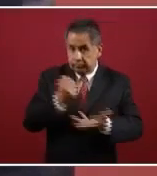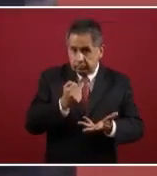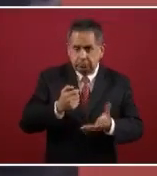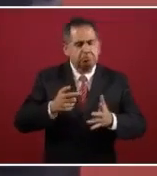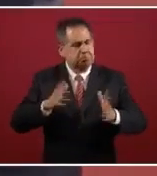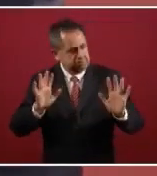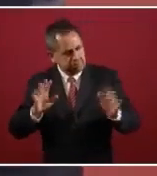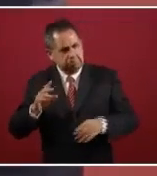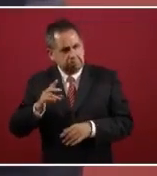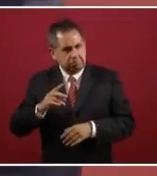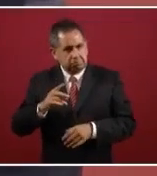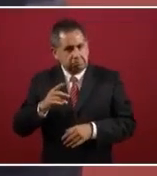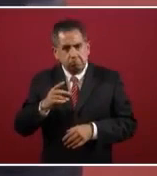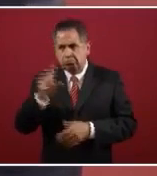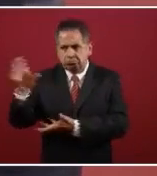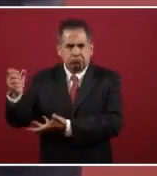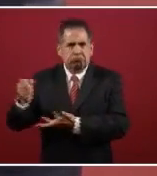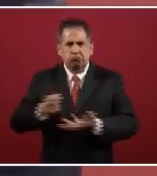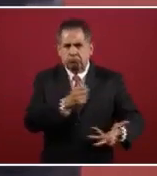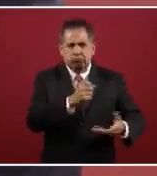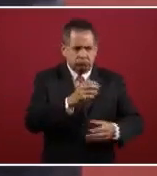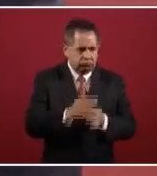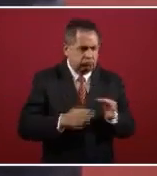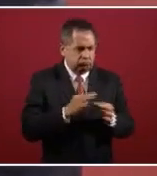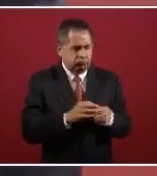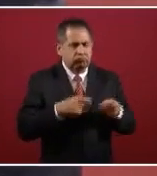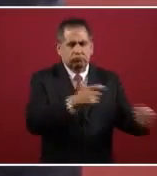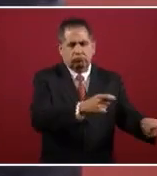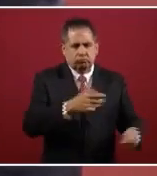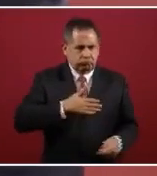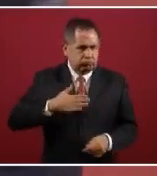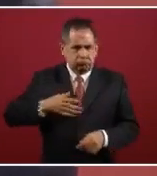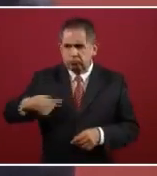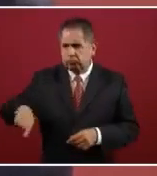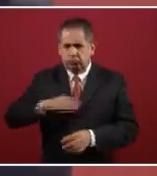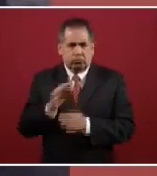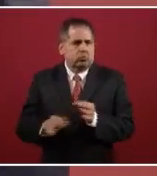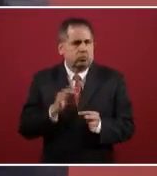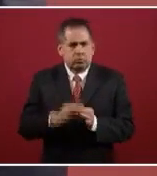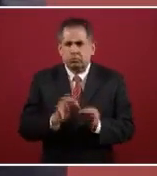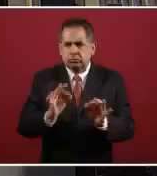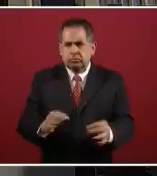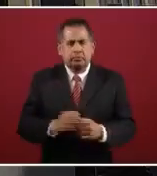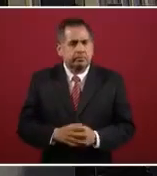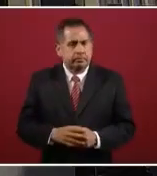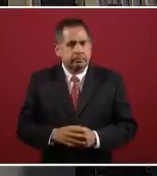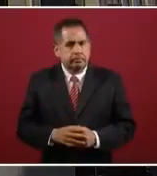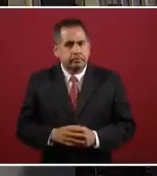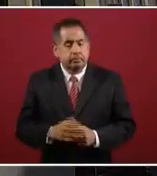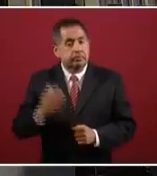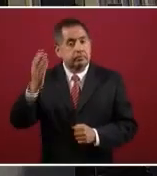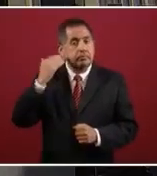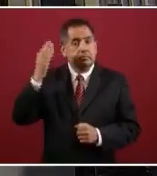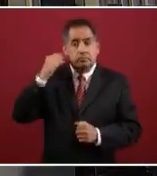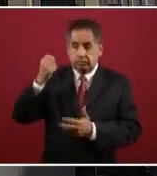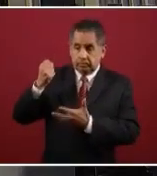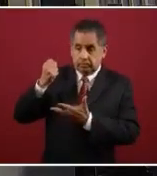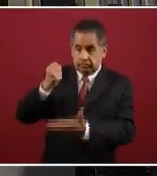a deudos, la Federación va a cumplir. La vez pasada, en el